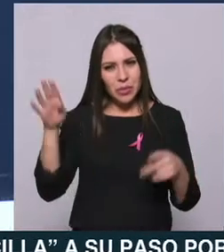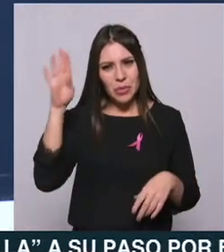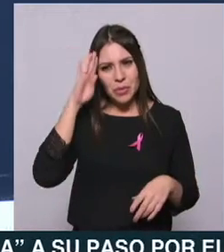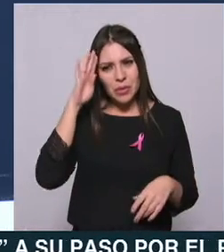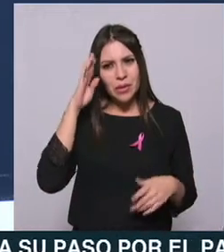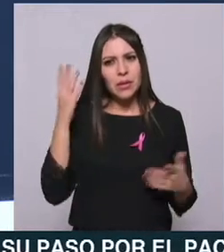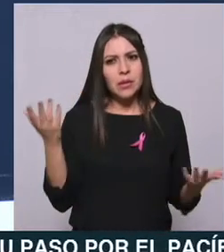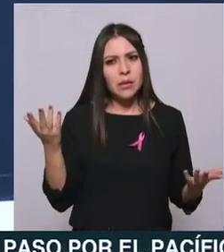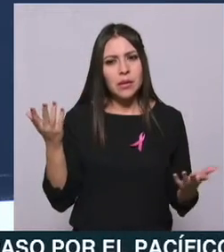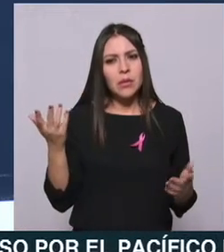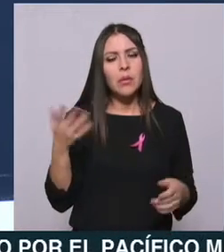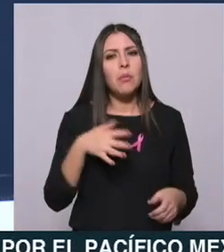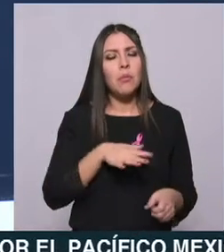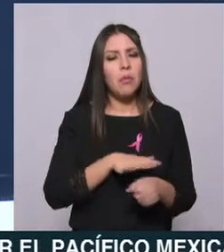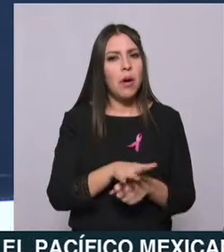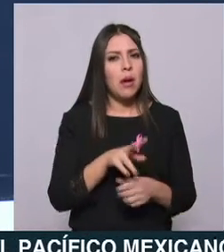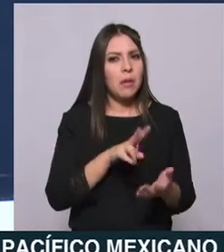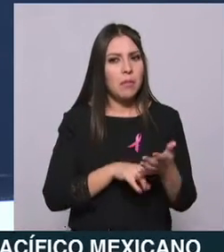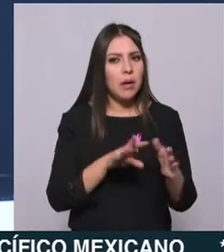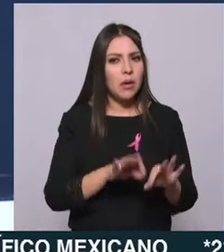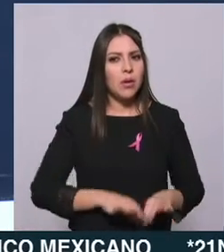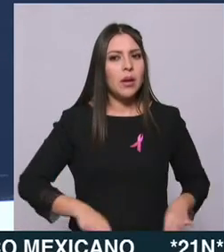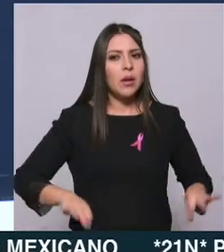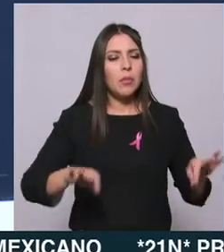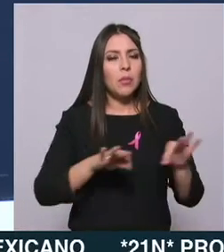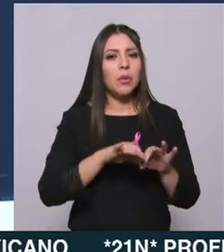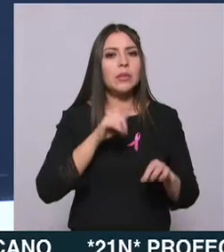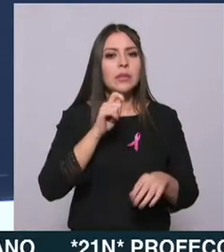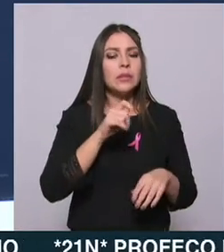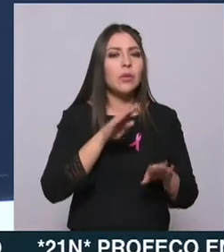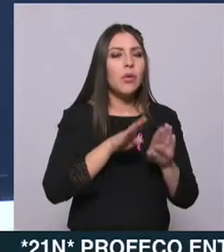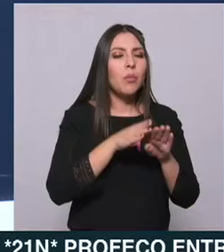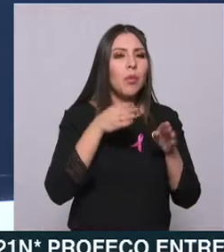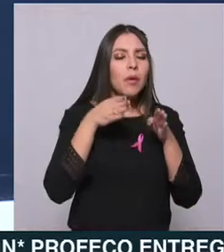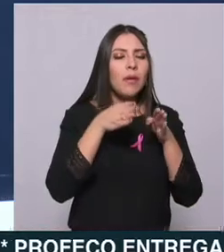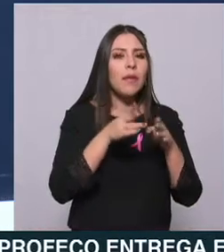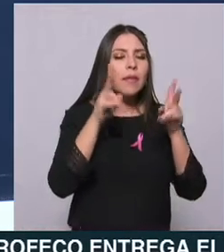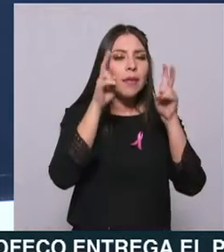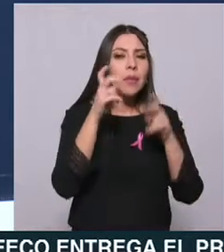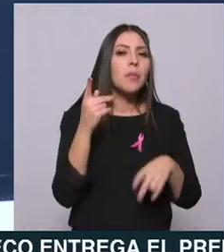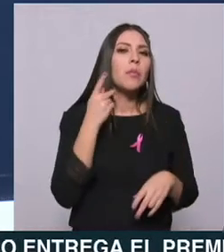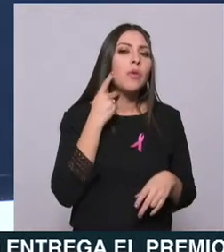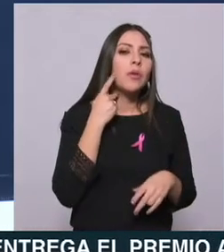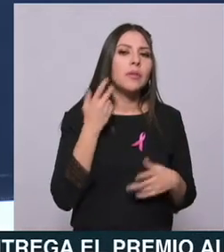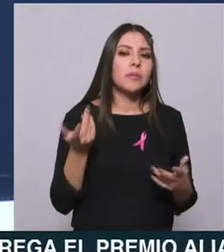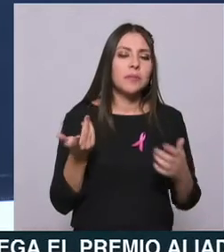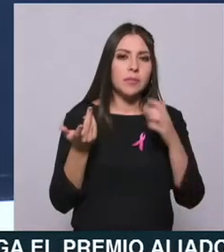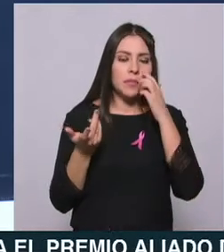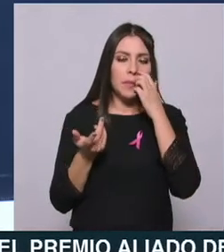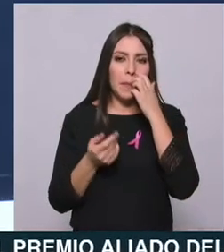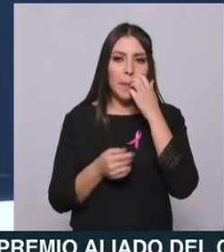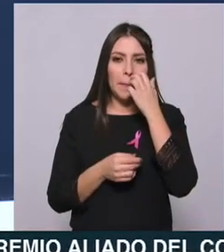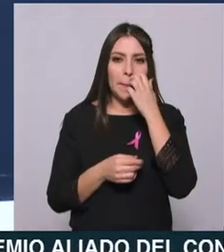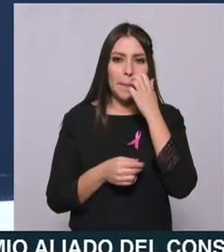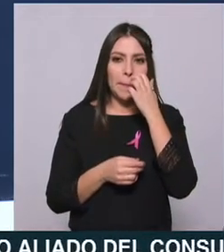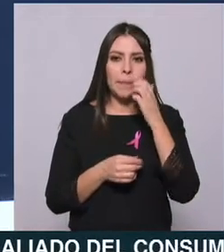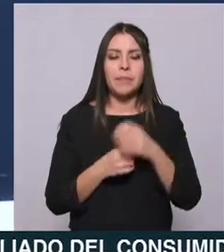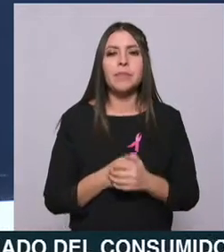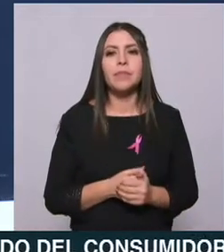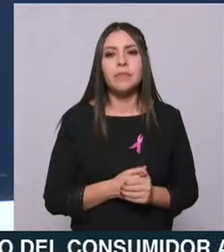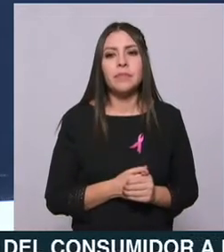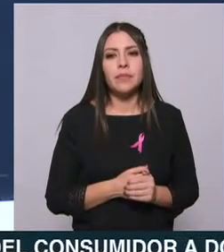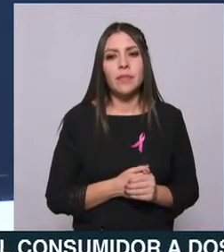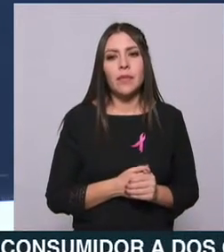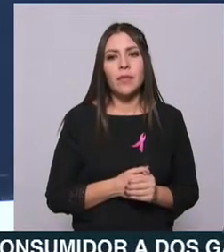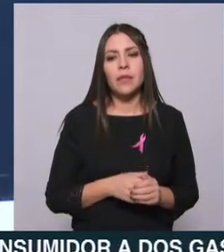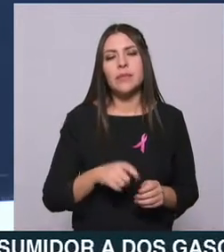importante es su dimensión y su influencia política? ¿Qué tan grande es la influencia política de la